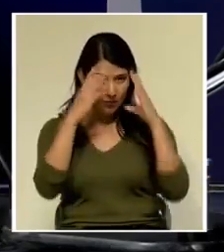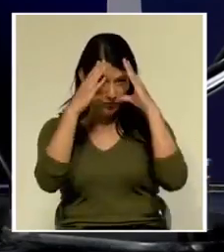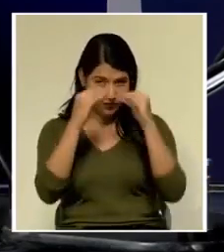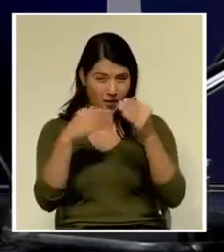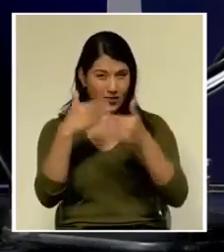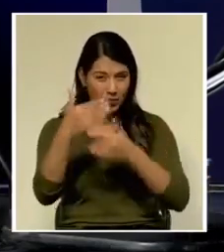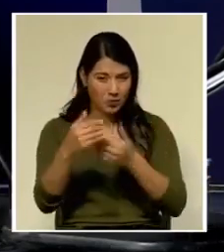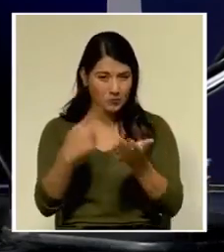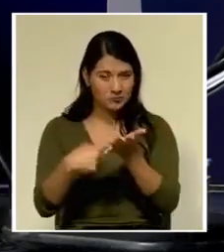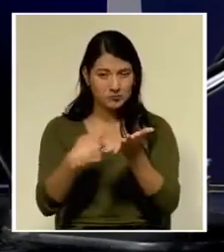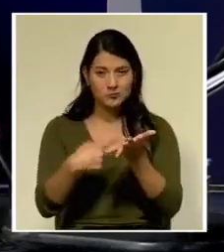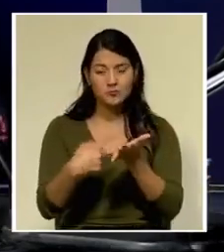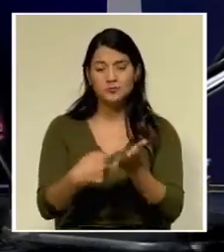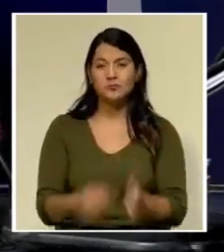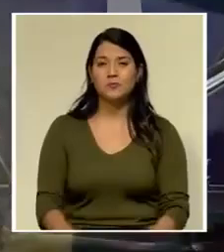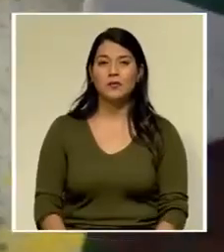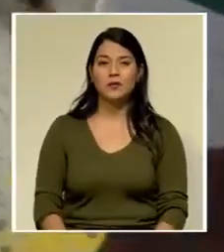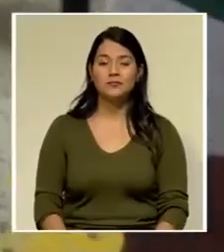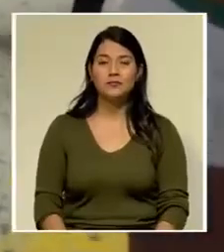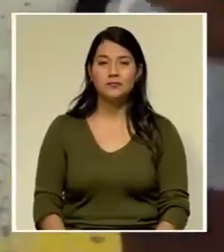reflexión.